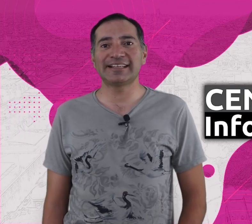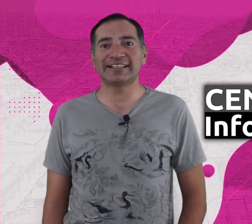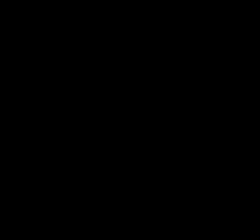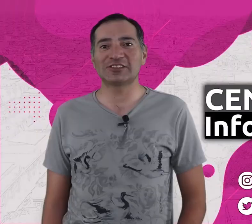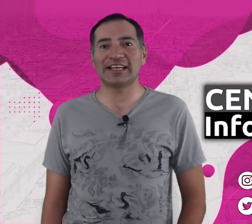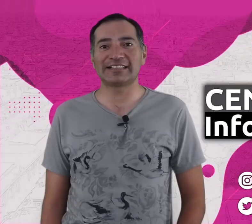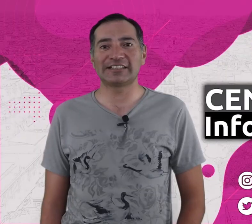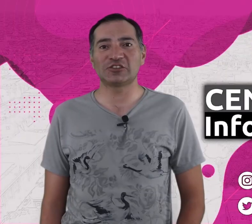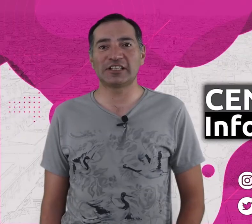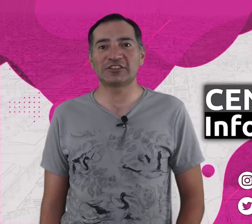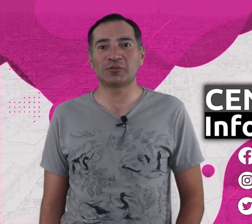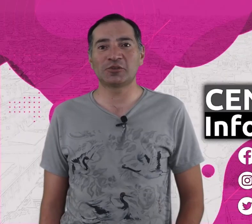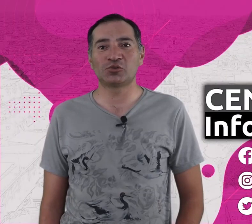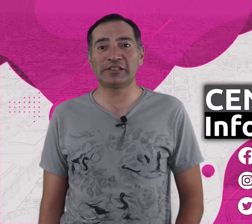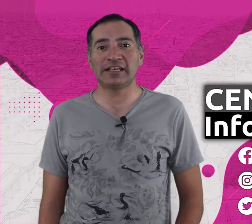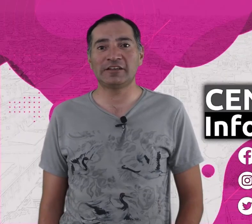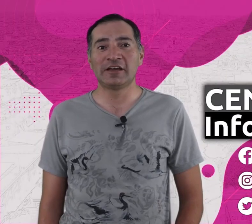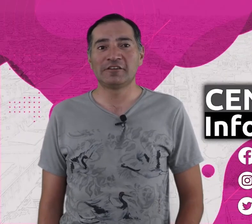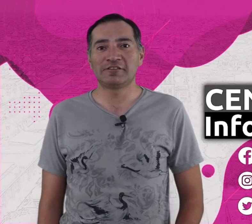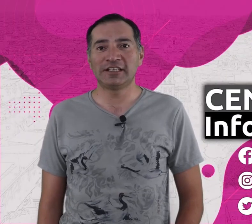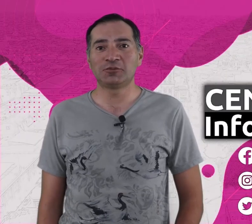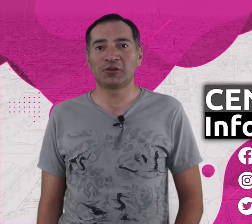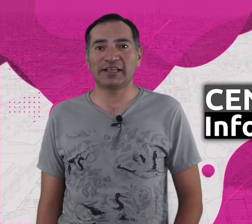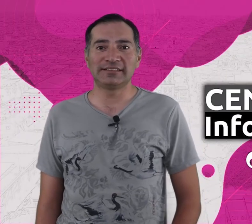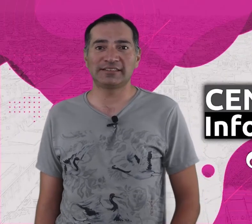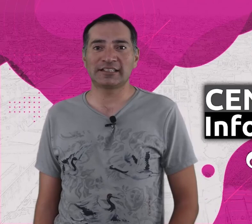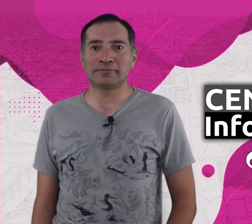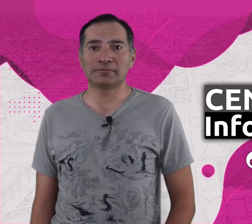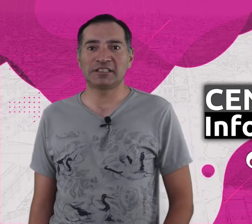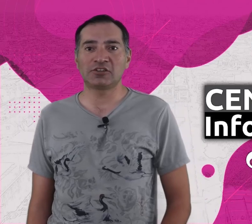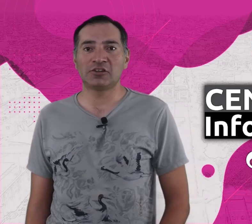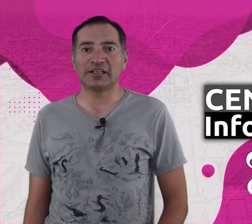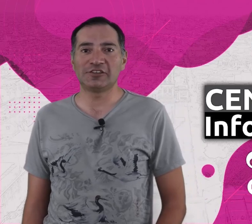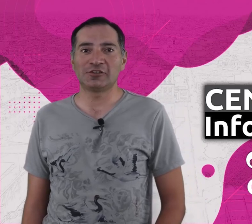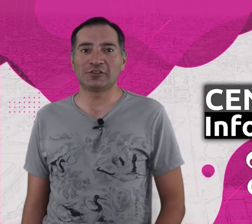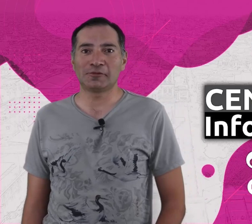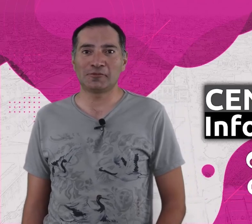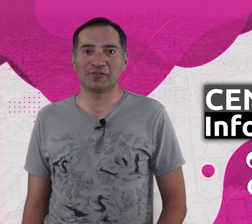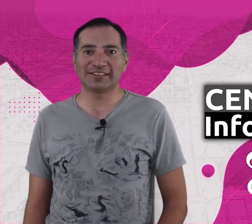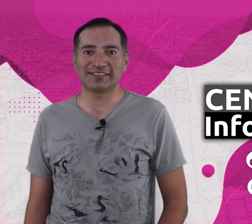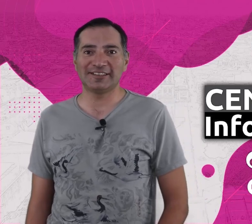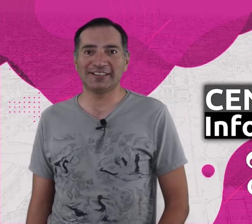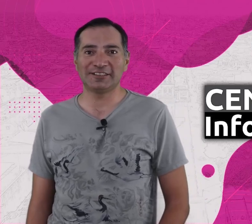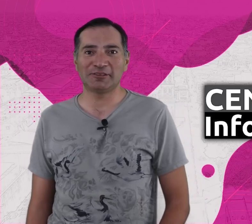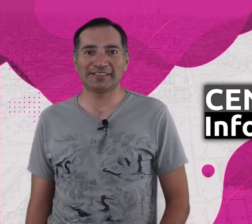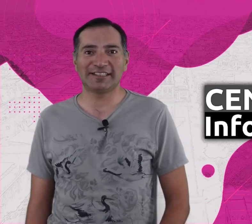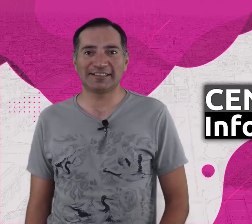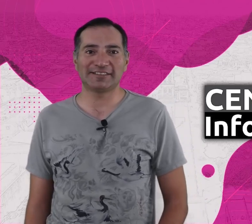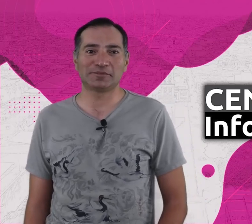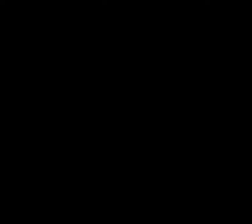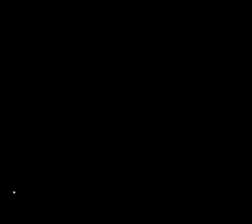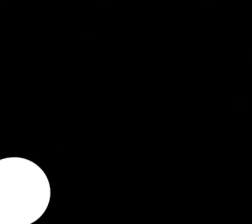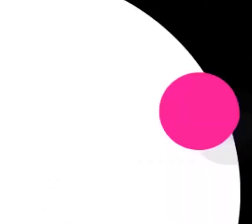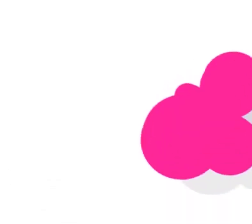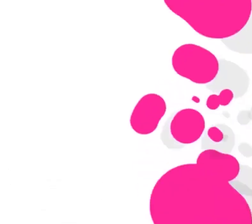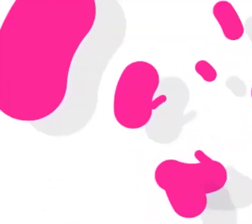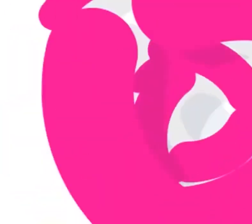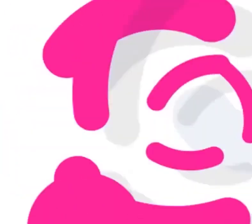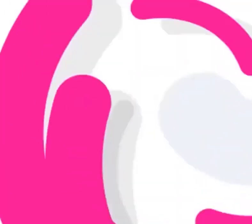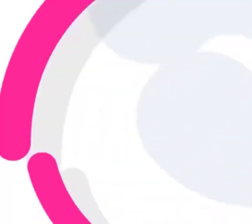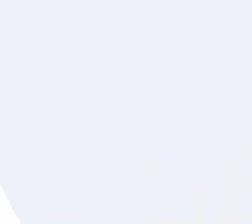www.periodicocentral.mx y seguirnos en redes sociales como Twitter, Facebook, Instagram, TikTok y YouTube. Muchas gracias y buenas tardes.